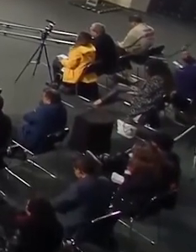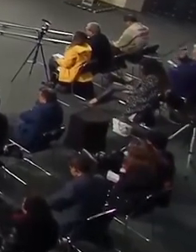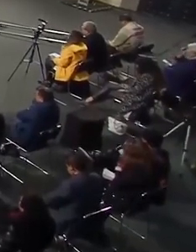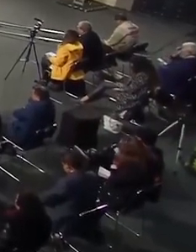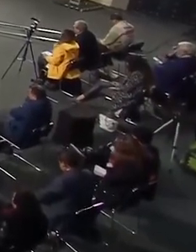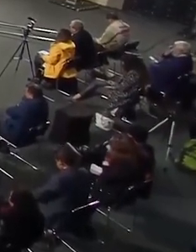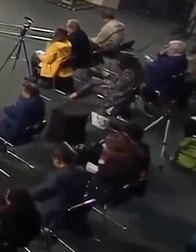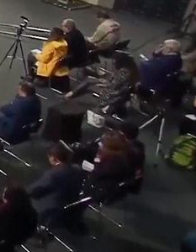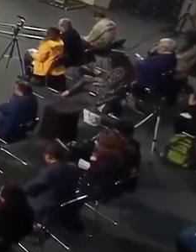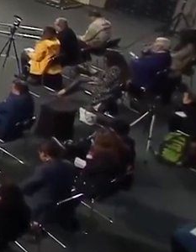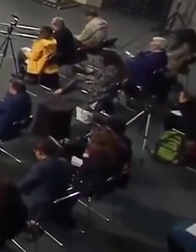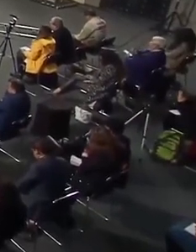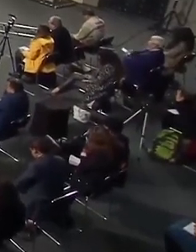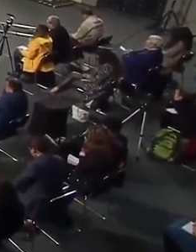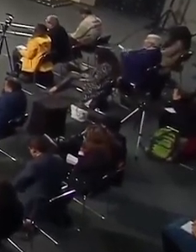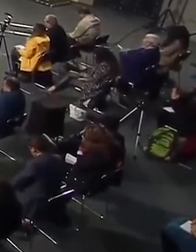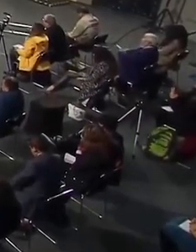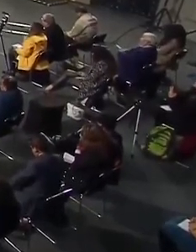conservador,